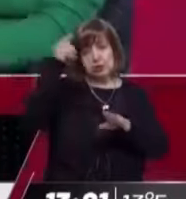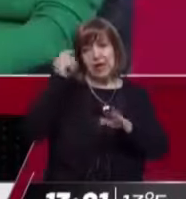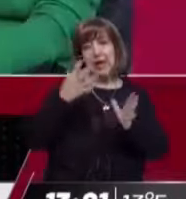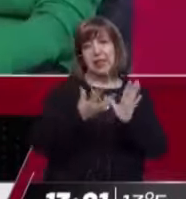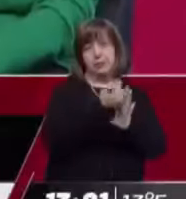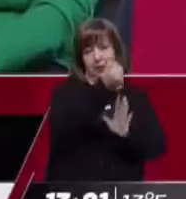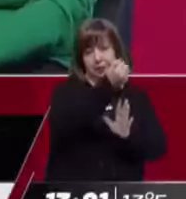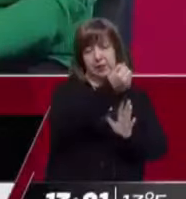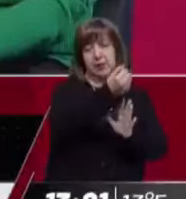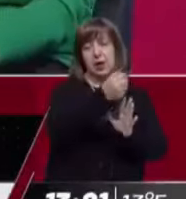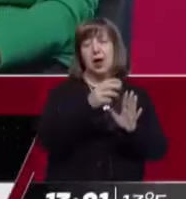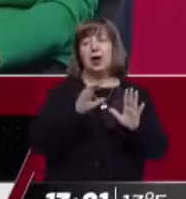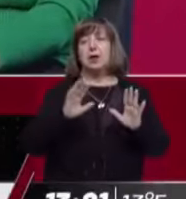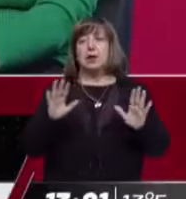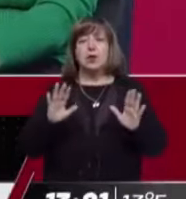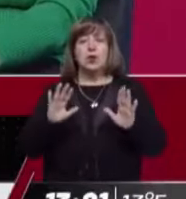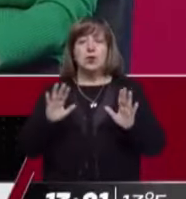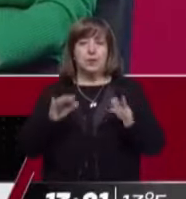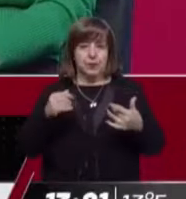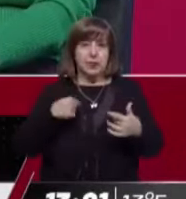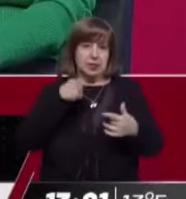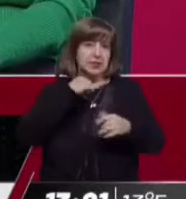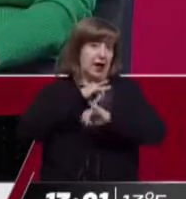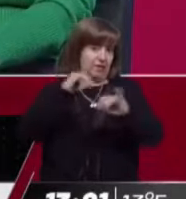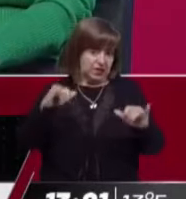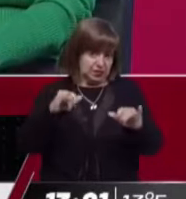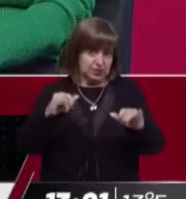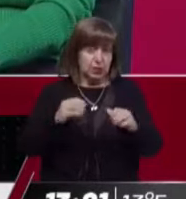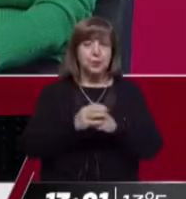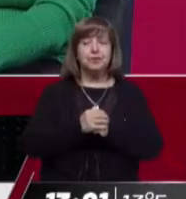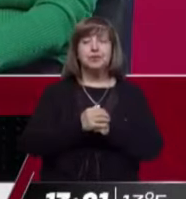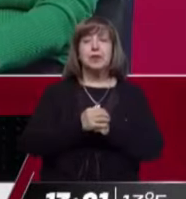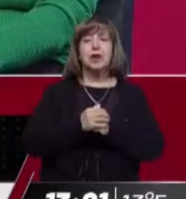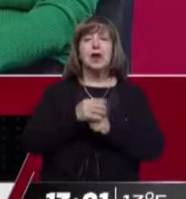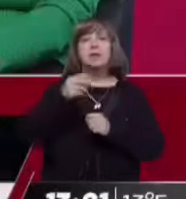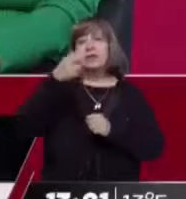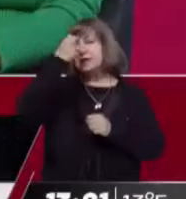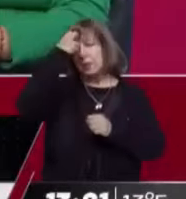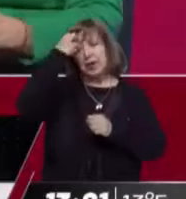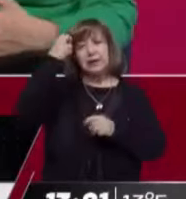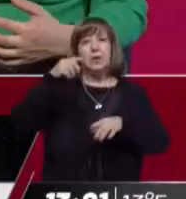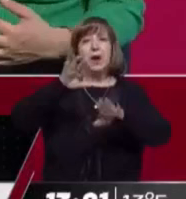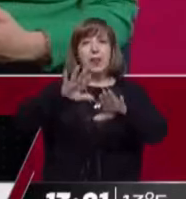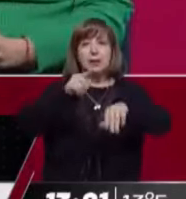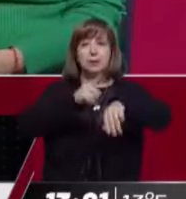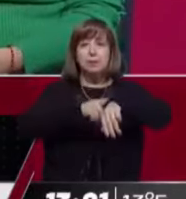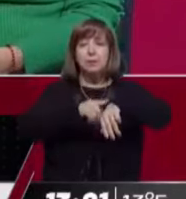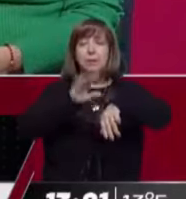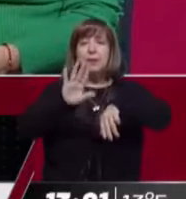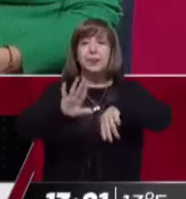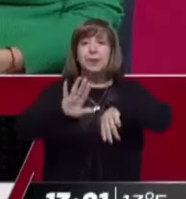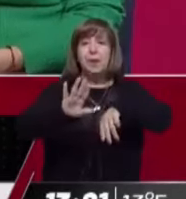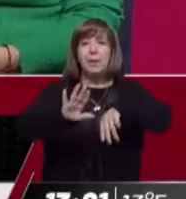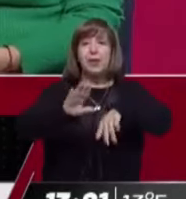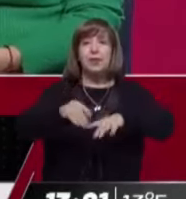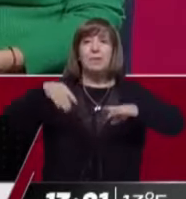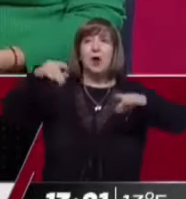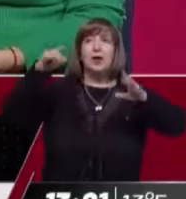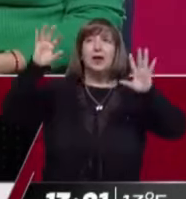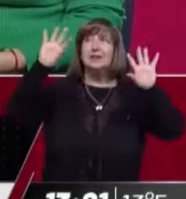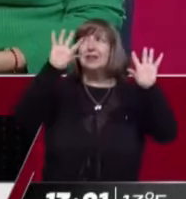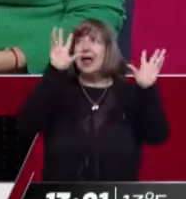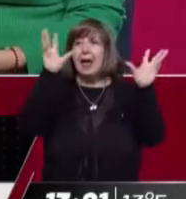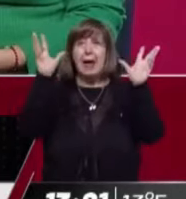estas declaraciones, la buena voluntad argentina de modificarlo, hay que ver el tema del tiempo. ¿O puede escalar más hondo? Hasta el momento terminaría